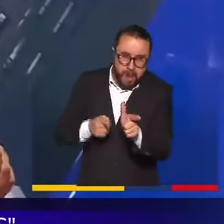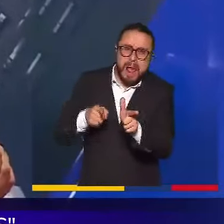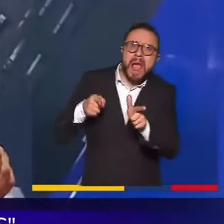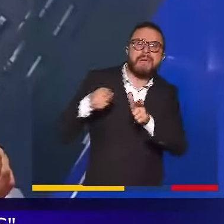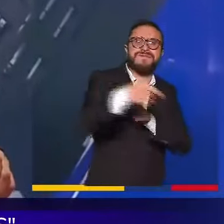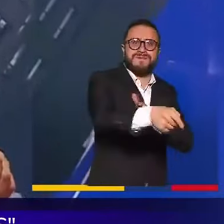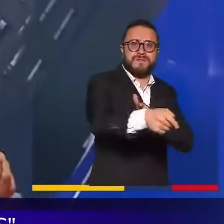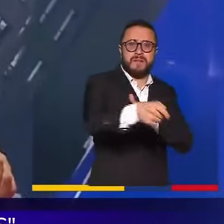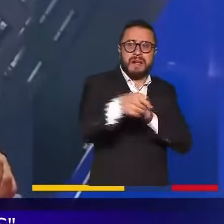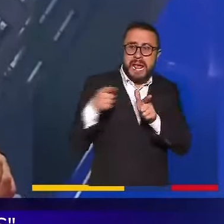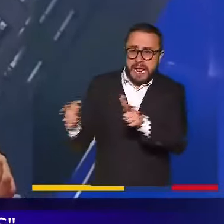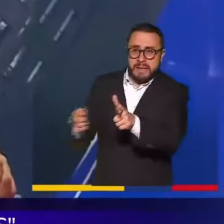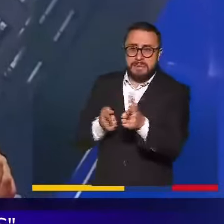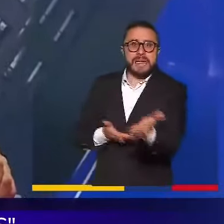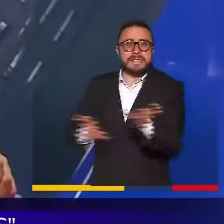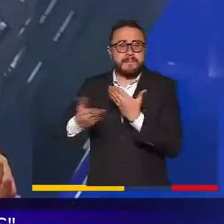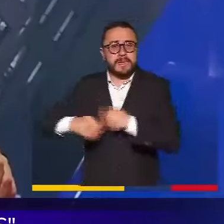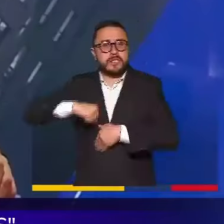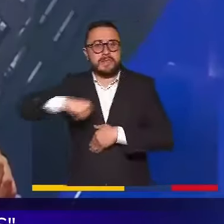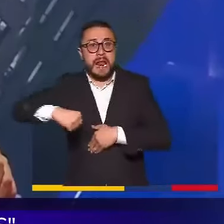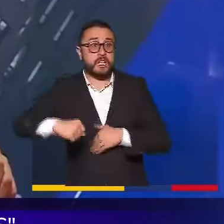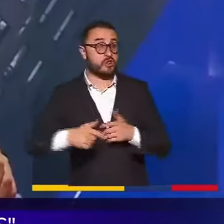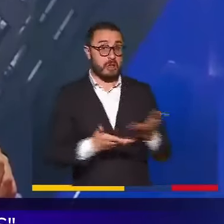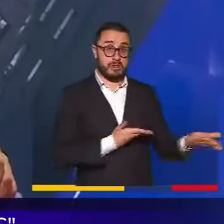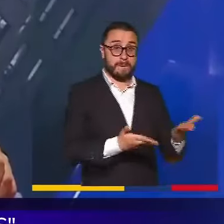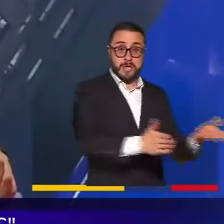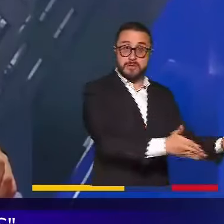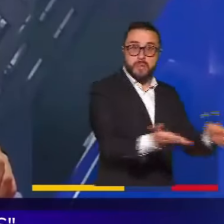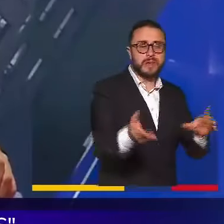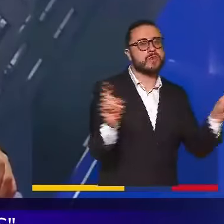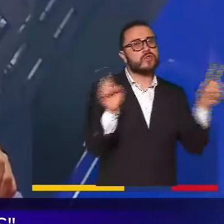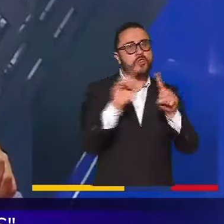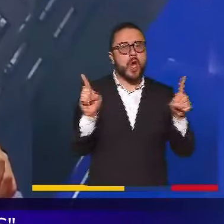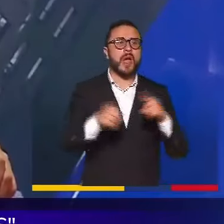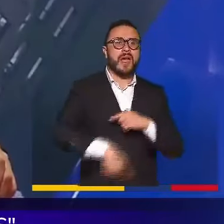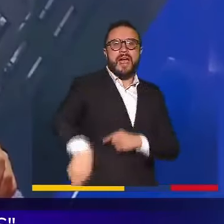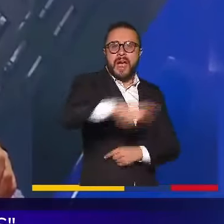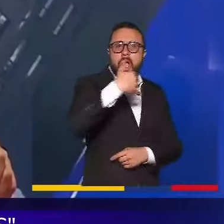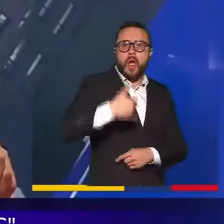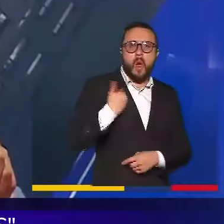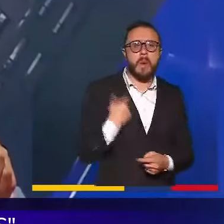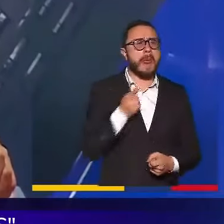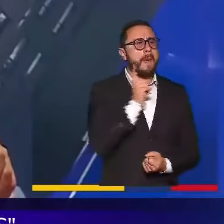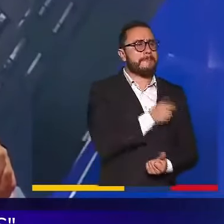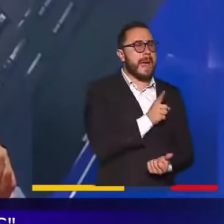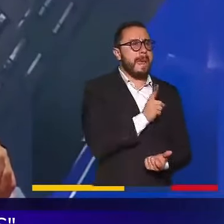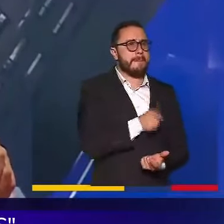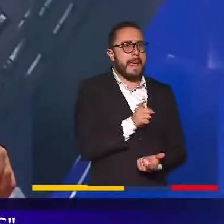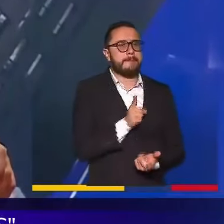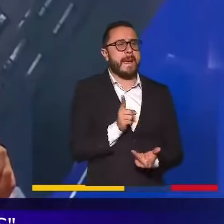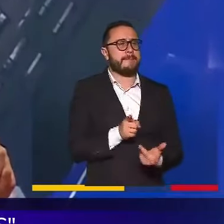servicio de los derechos y no de la muerte, que fueron asesinados uno tras otro,